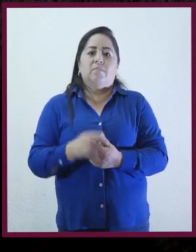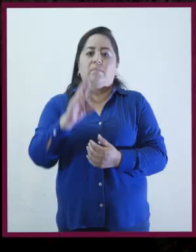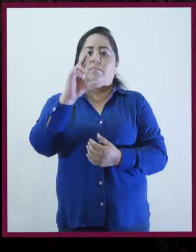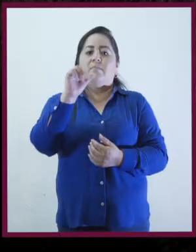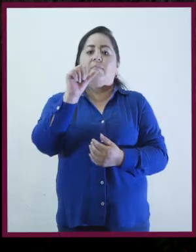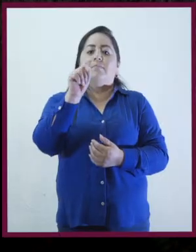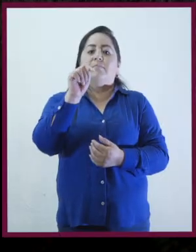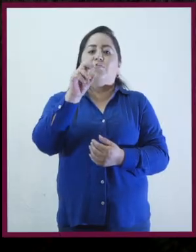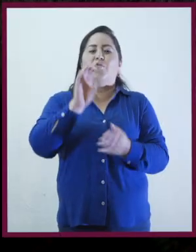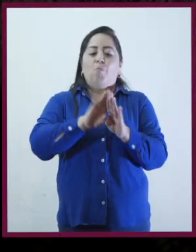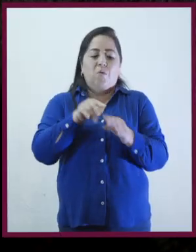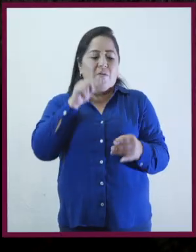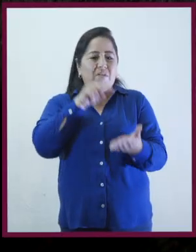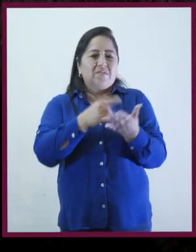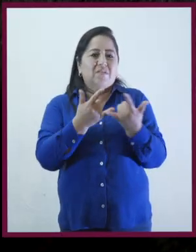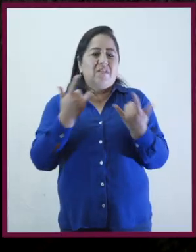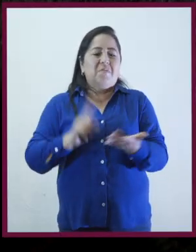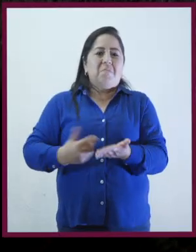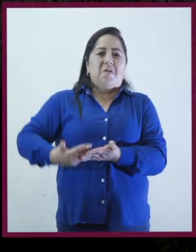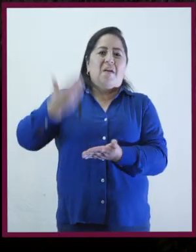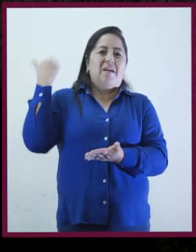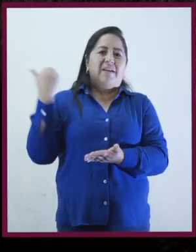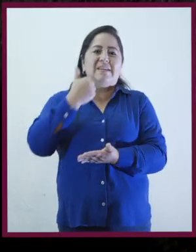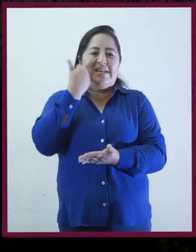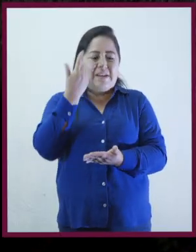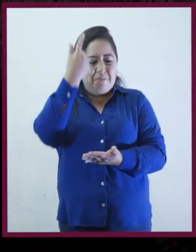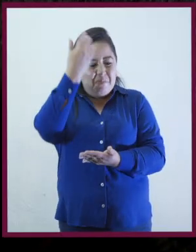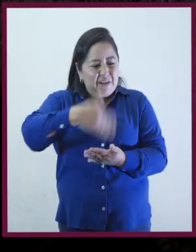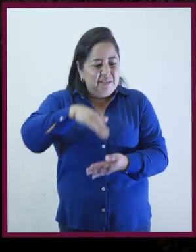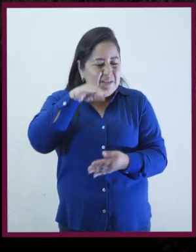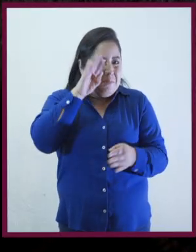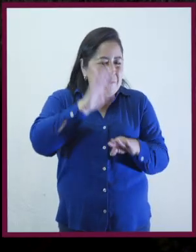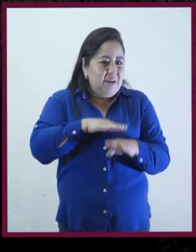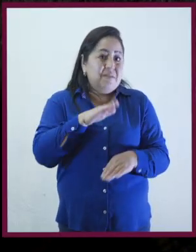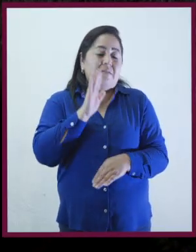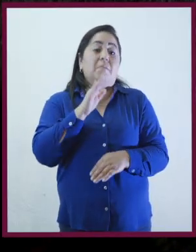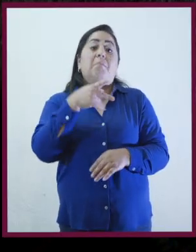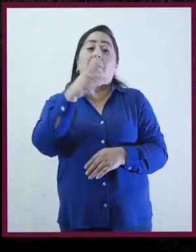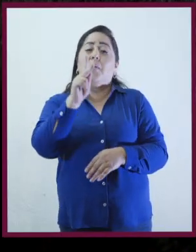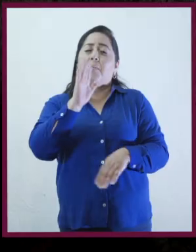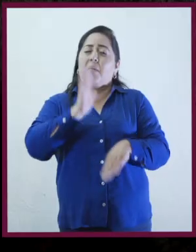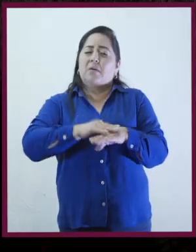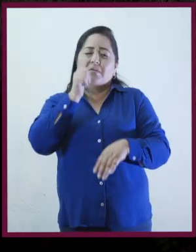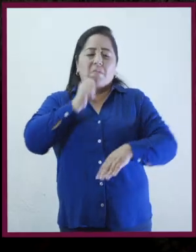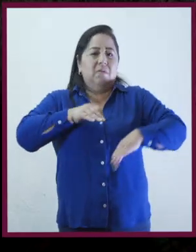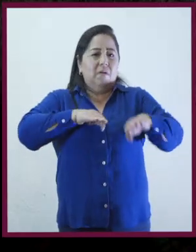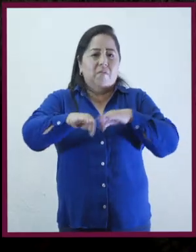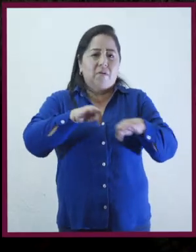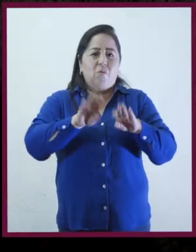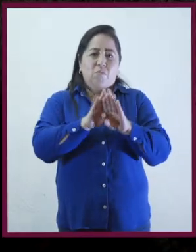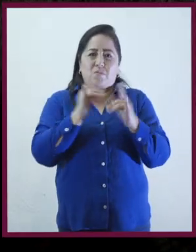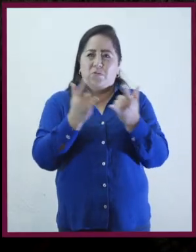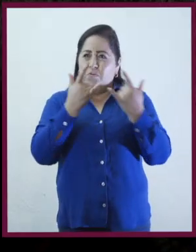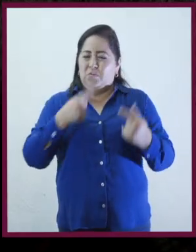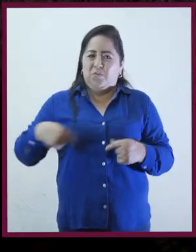rastros de este pasado al que queremos acercarlos. Y bueno, normalmente los historiadores trabajamos con